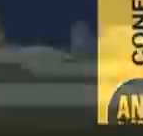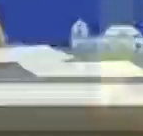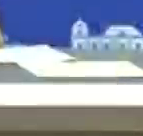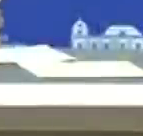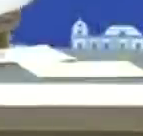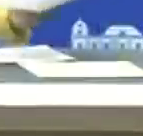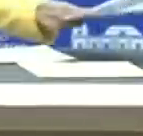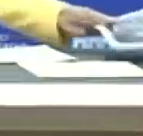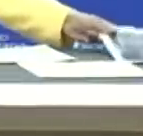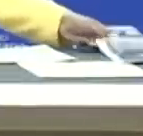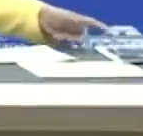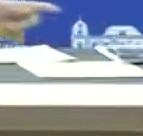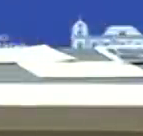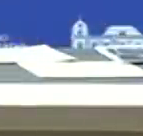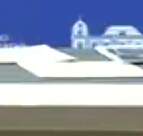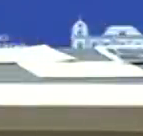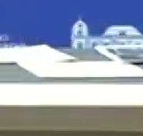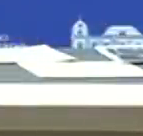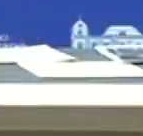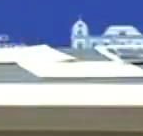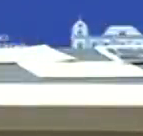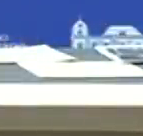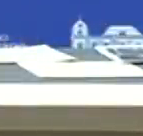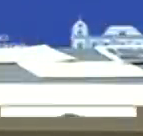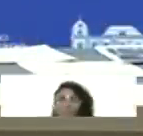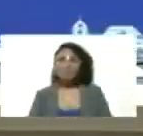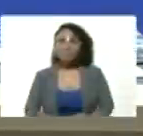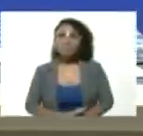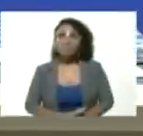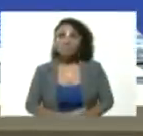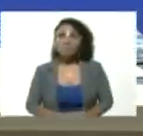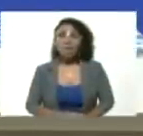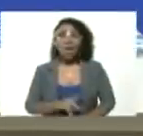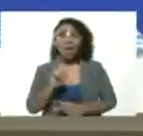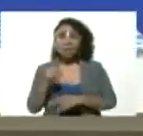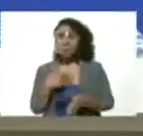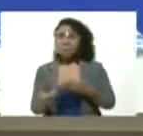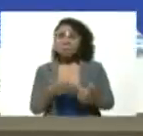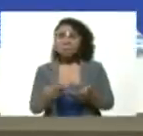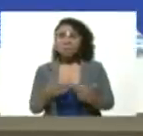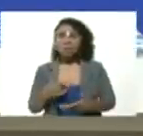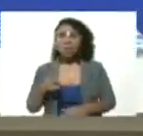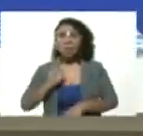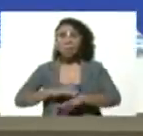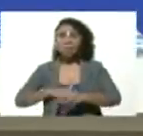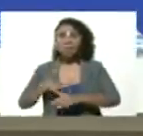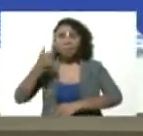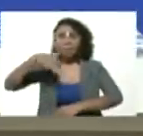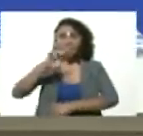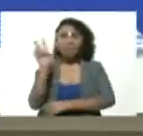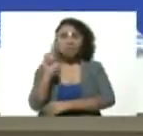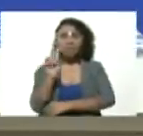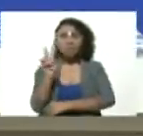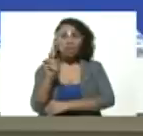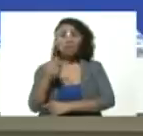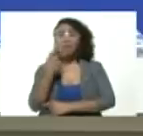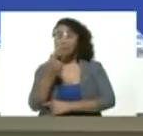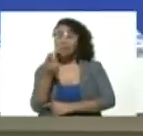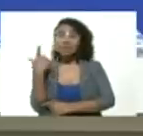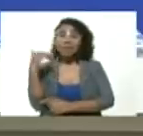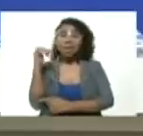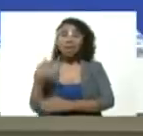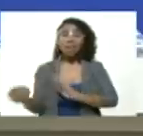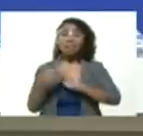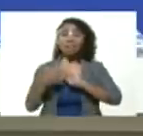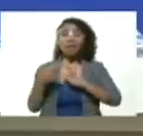no les importa el sufrimiento que han causado al pueblo venezolano. No les importa, lo dicen. Si hay que afectar